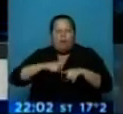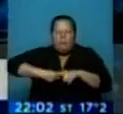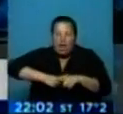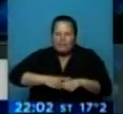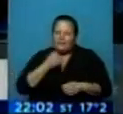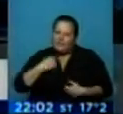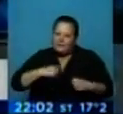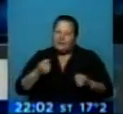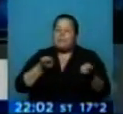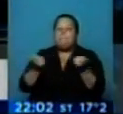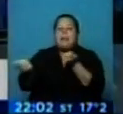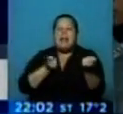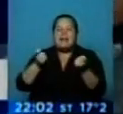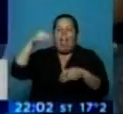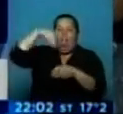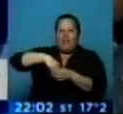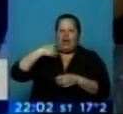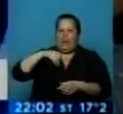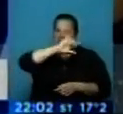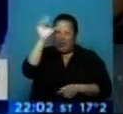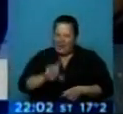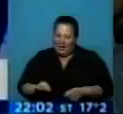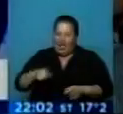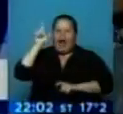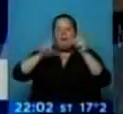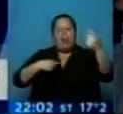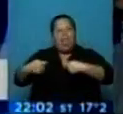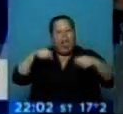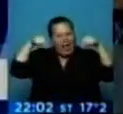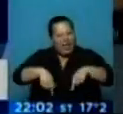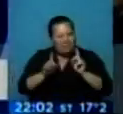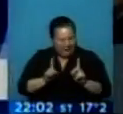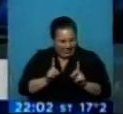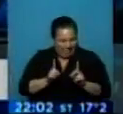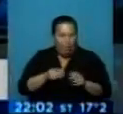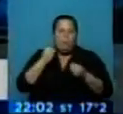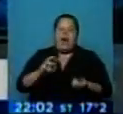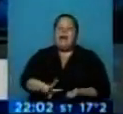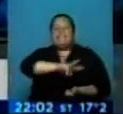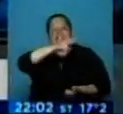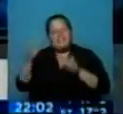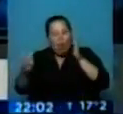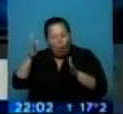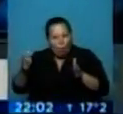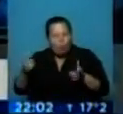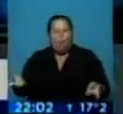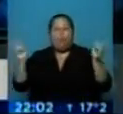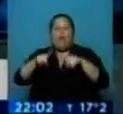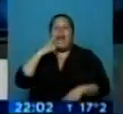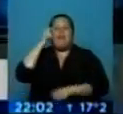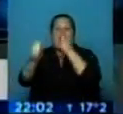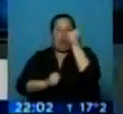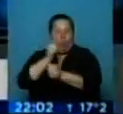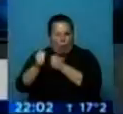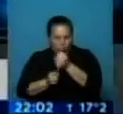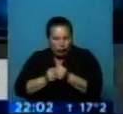es el vigoroso mercado interno, queridos comerciantes, por una segunda etapa de la